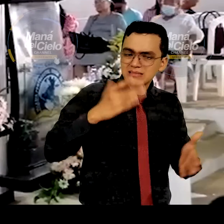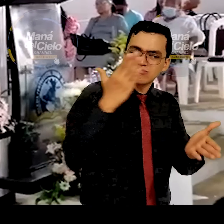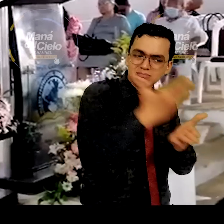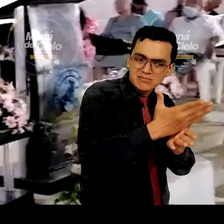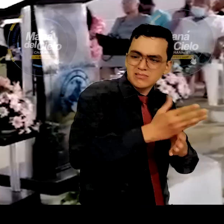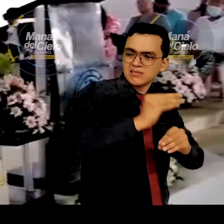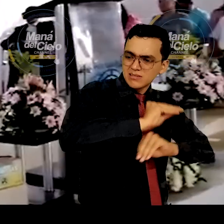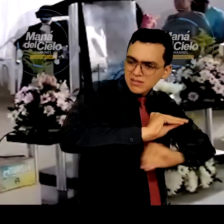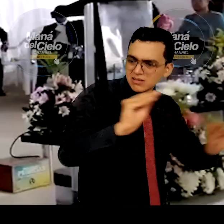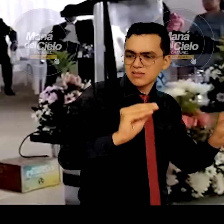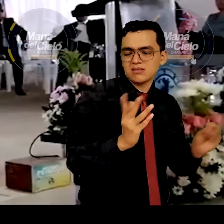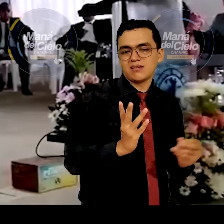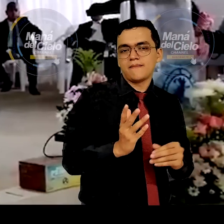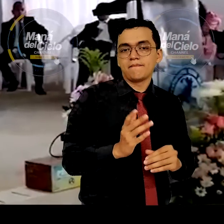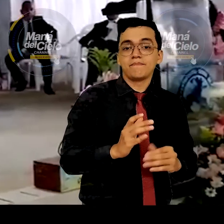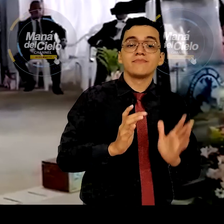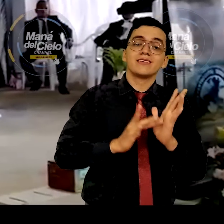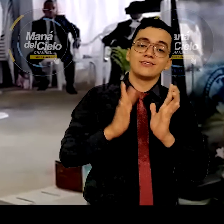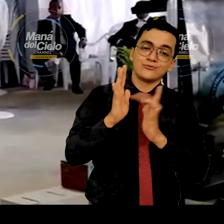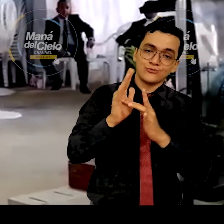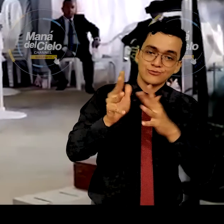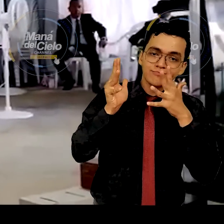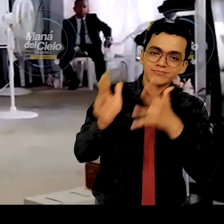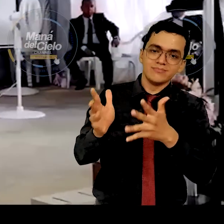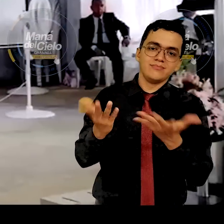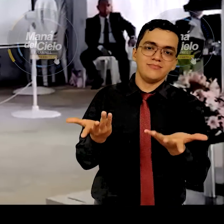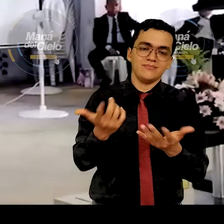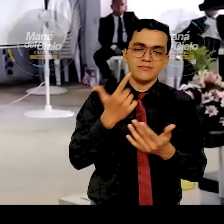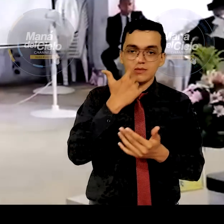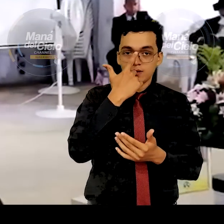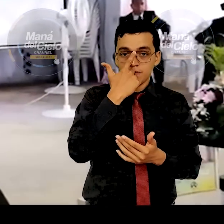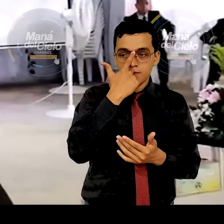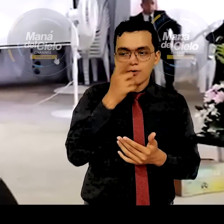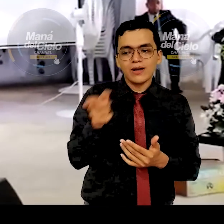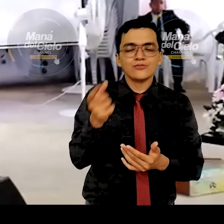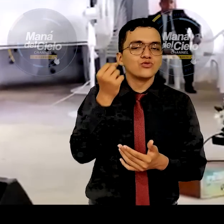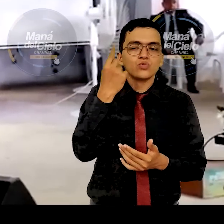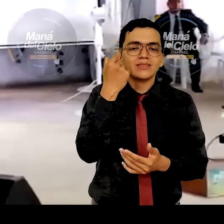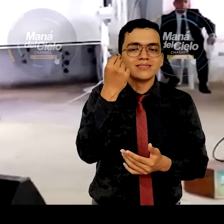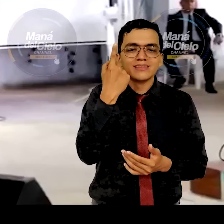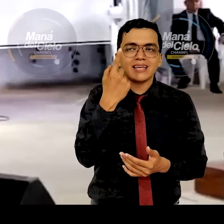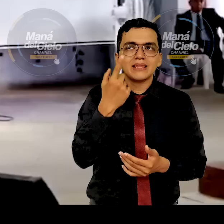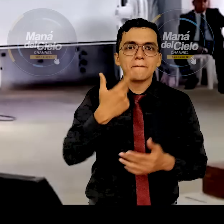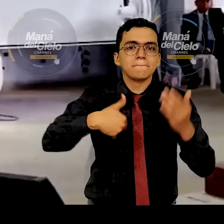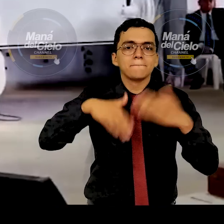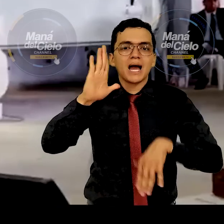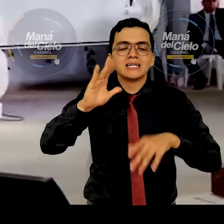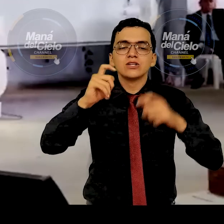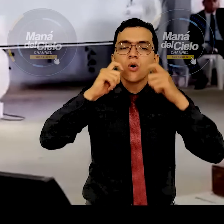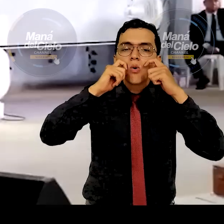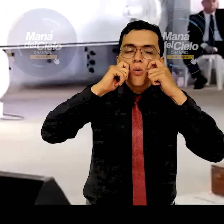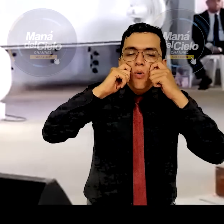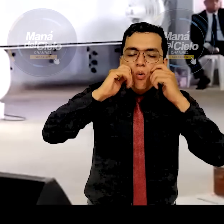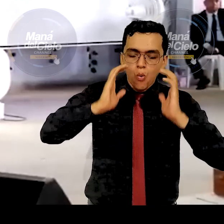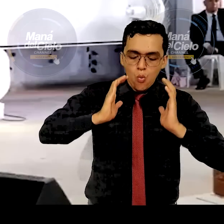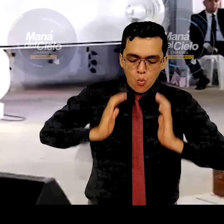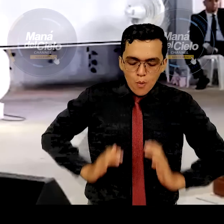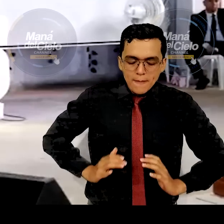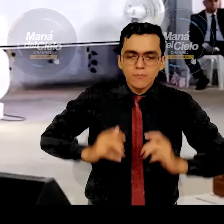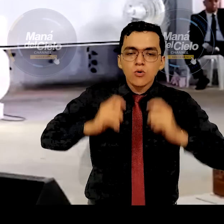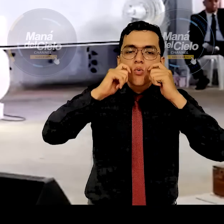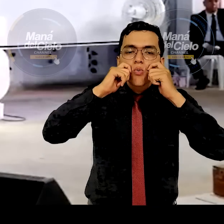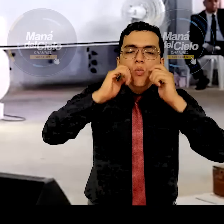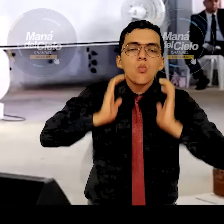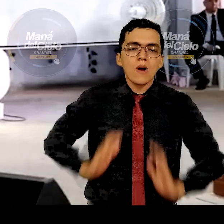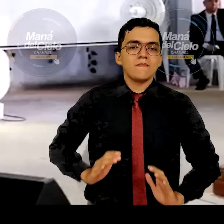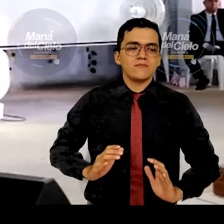Jesús les dice, tengan cuidado con la levadura de los fariseos y el codazo, ¿viste? Claro, no